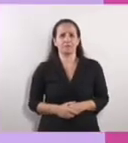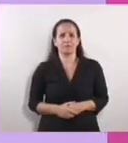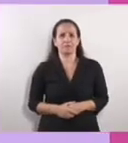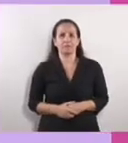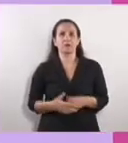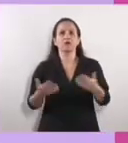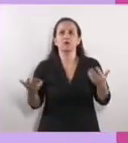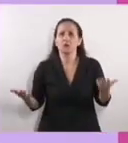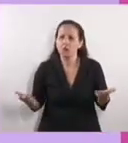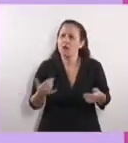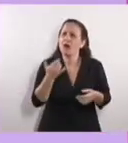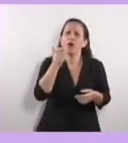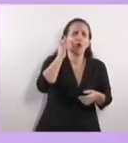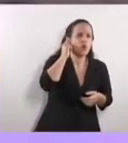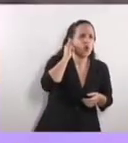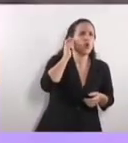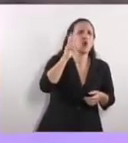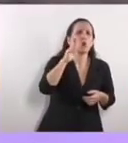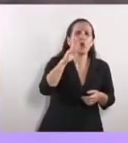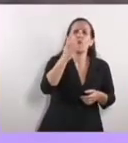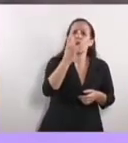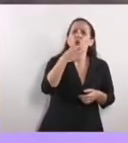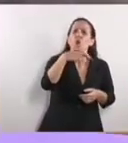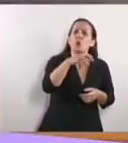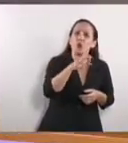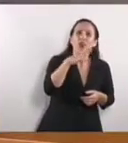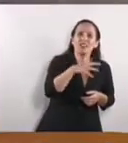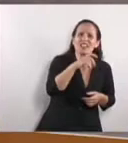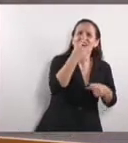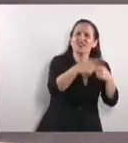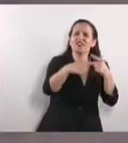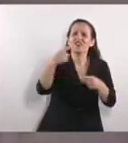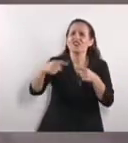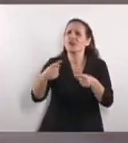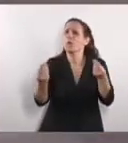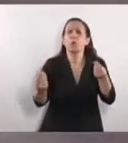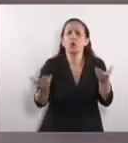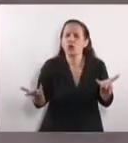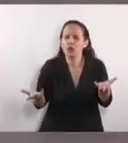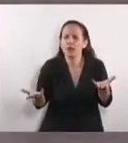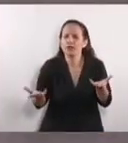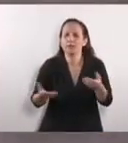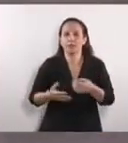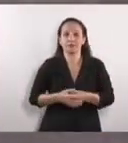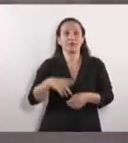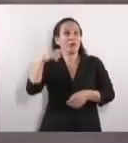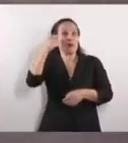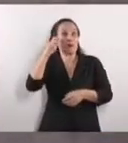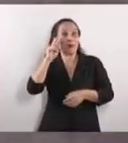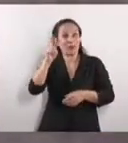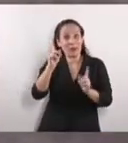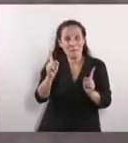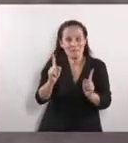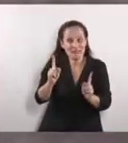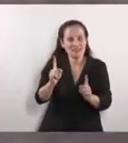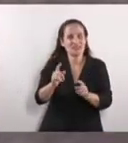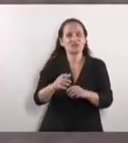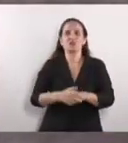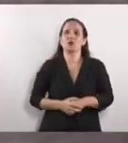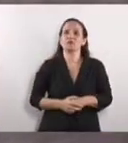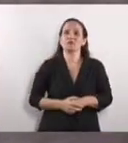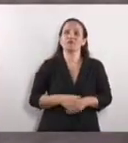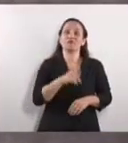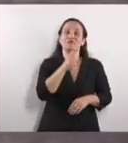¿Por qué hay distintos grupos sanguíneos, profe? Hay distintos grupos. Bueno, como veíamos en el video, tenemos el